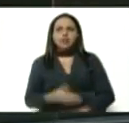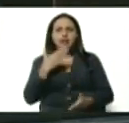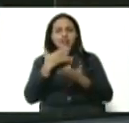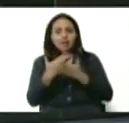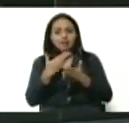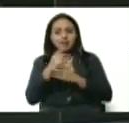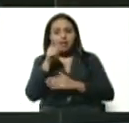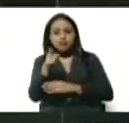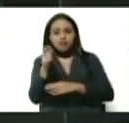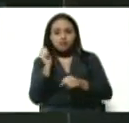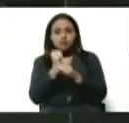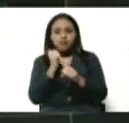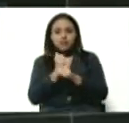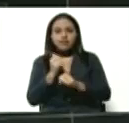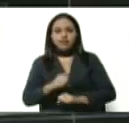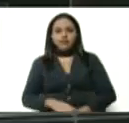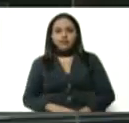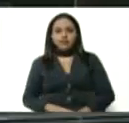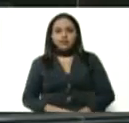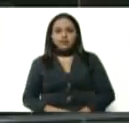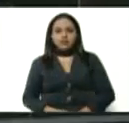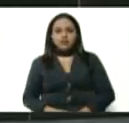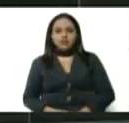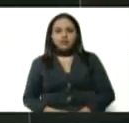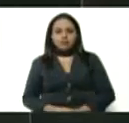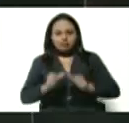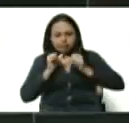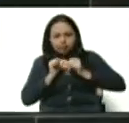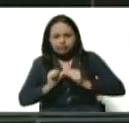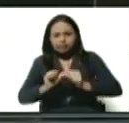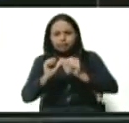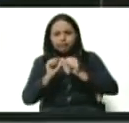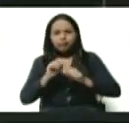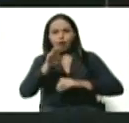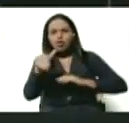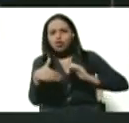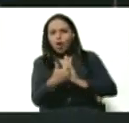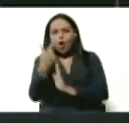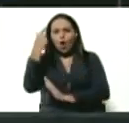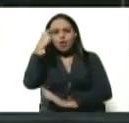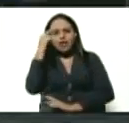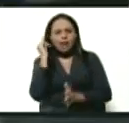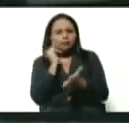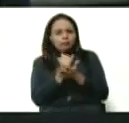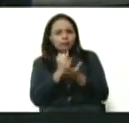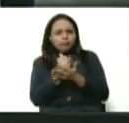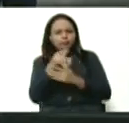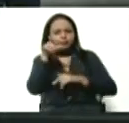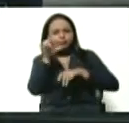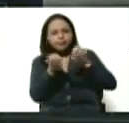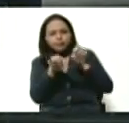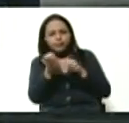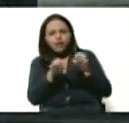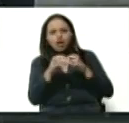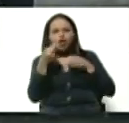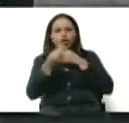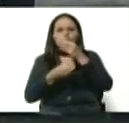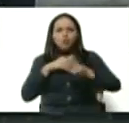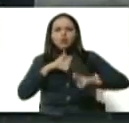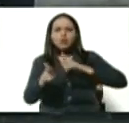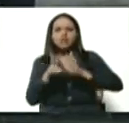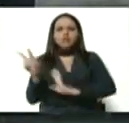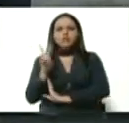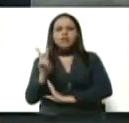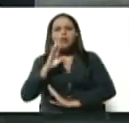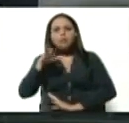gestión minuciosa, todos los días, pendiente de la relación con Venezuela, hemos logrado